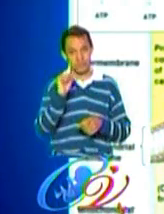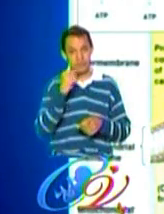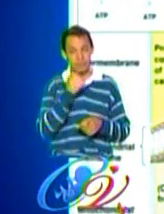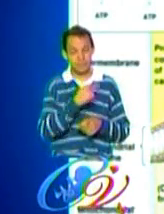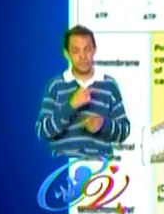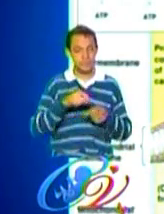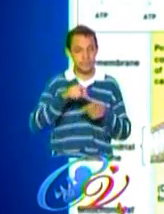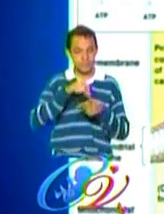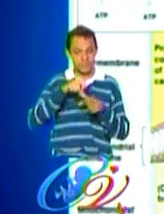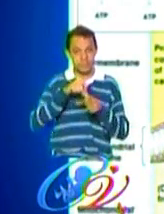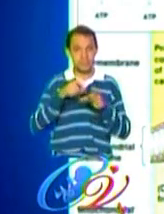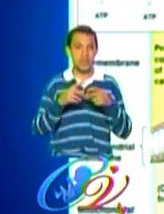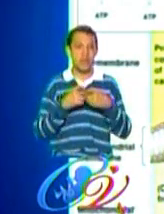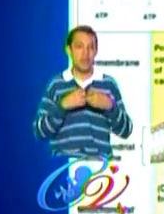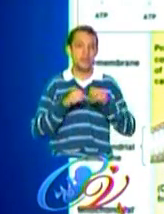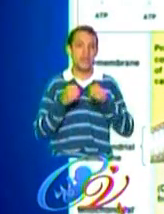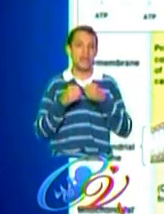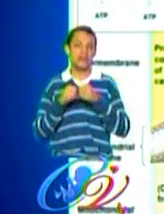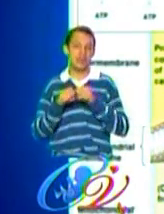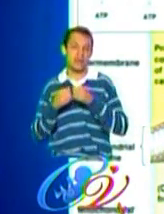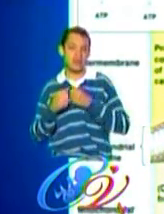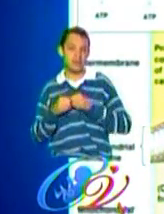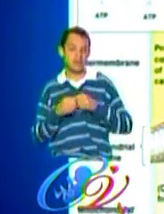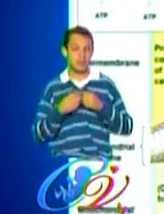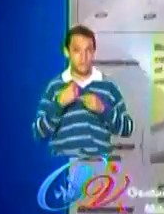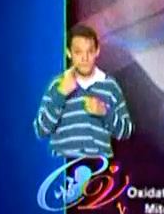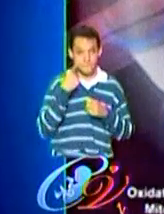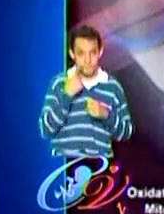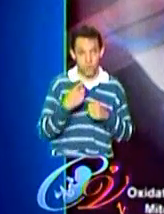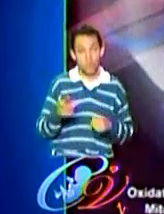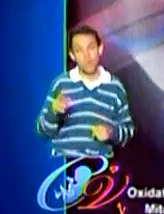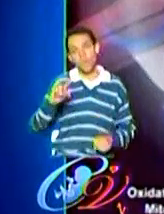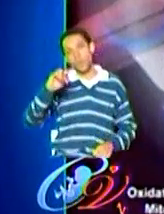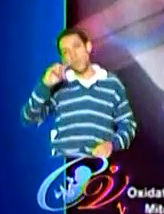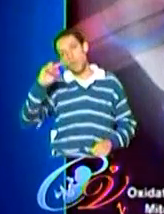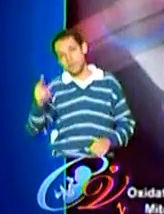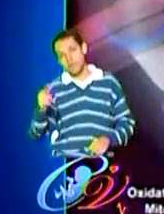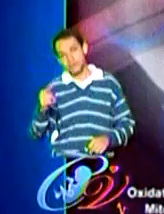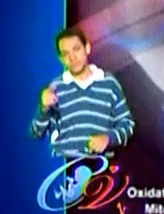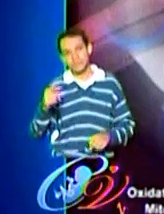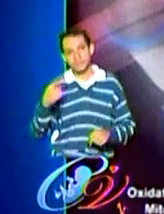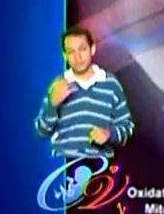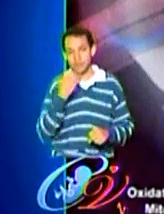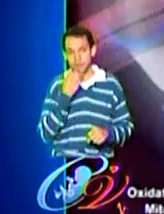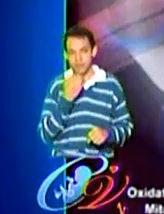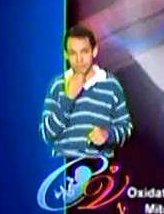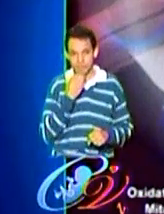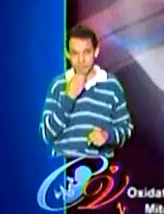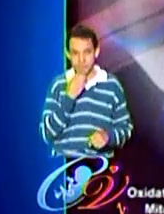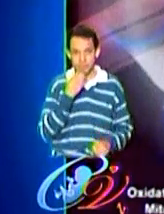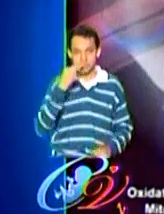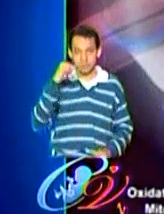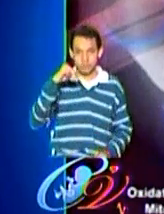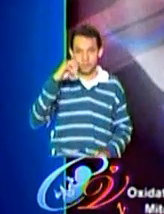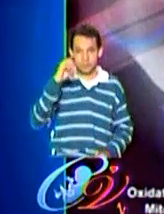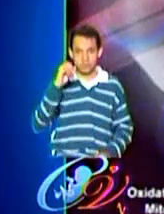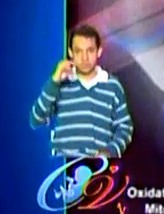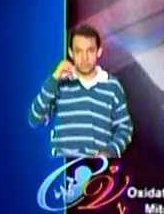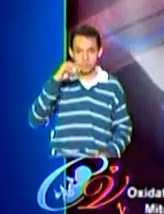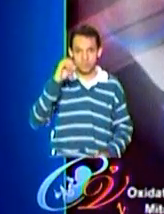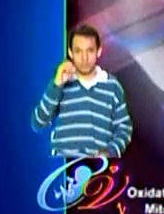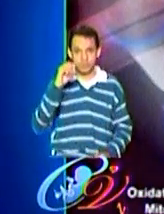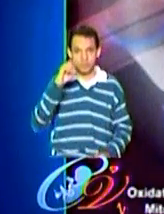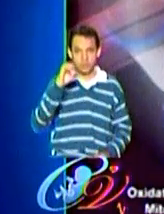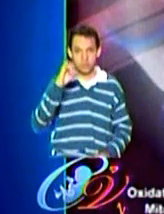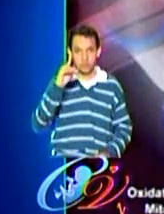diapositiva, ¿cierto? Y en la siguiente diapositiva, cómo por ejemplo el monóxido de carbono